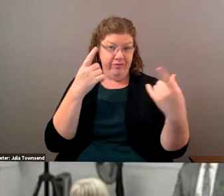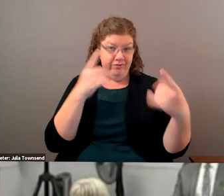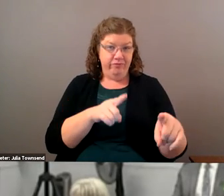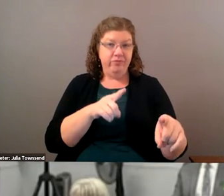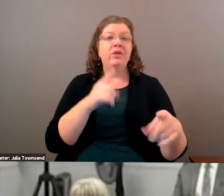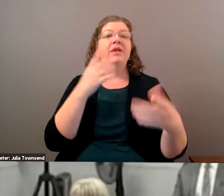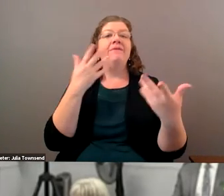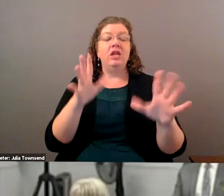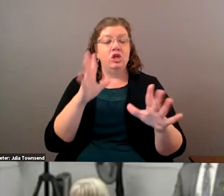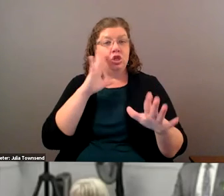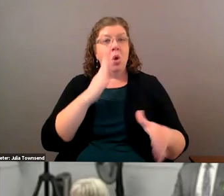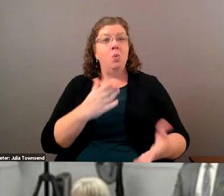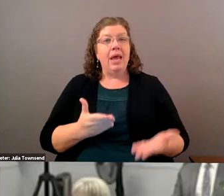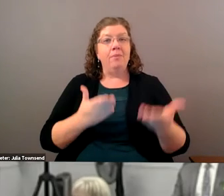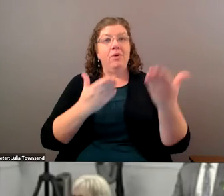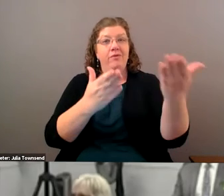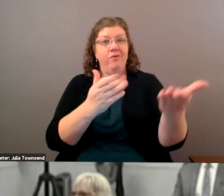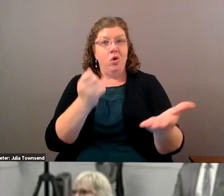ponerlo en acción.